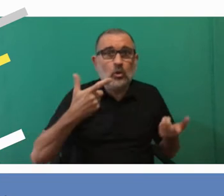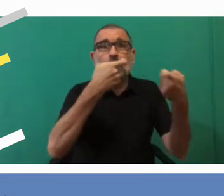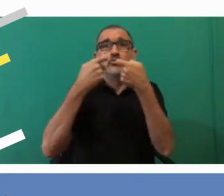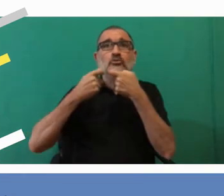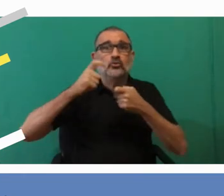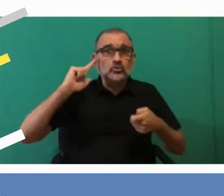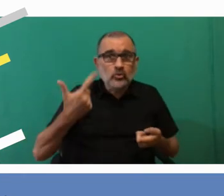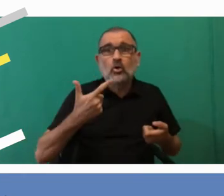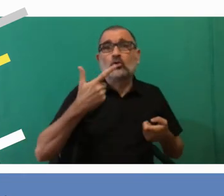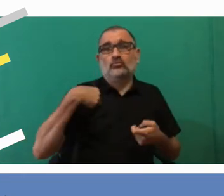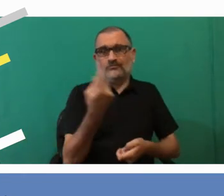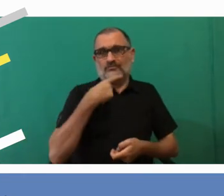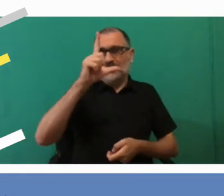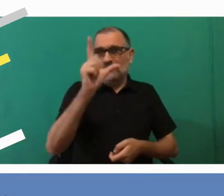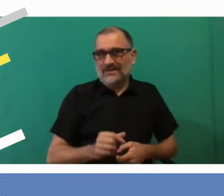país.